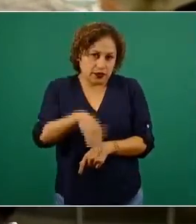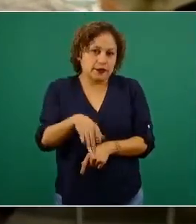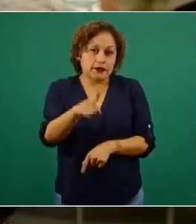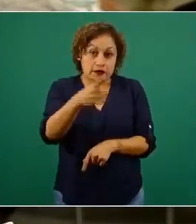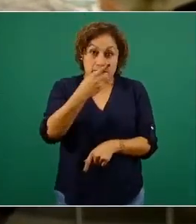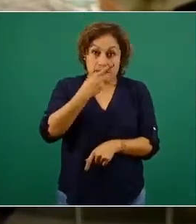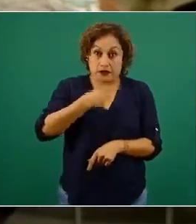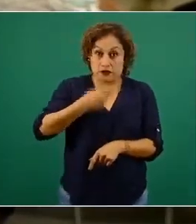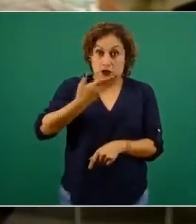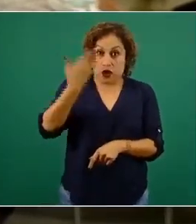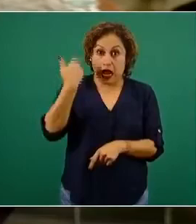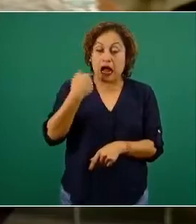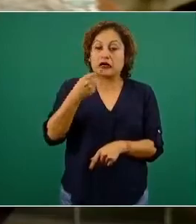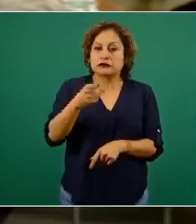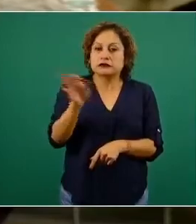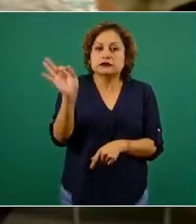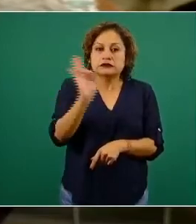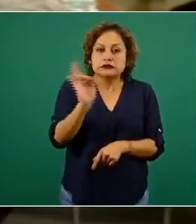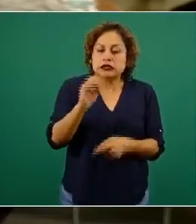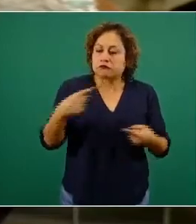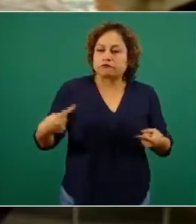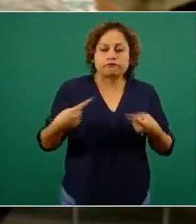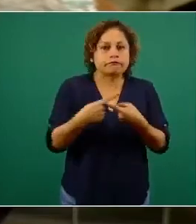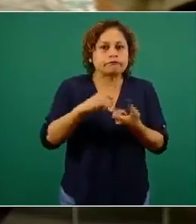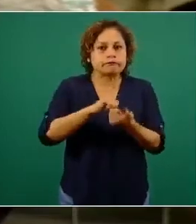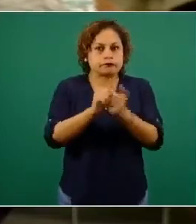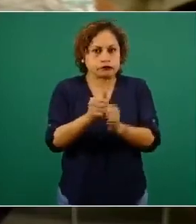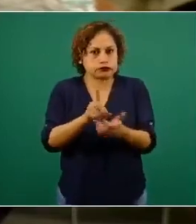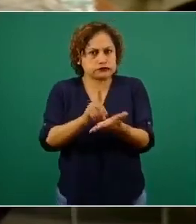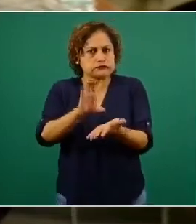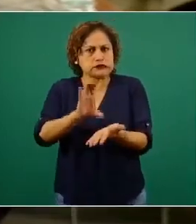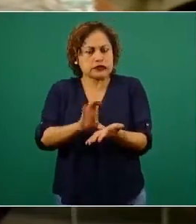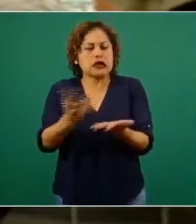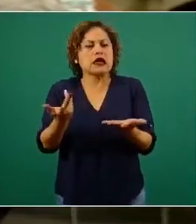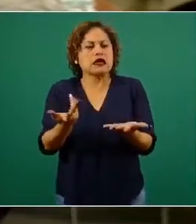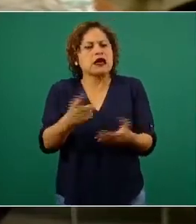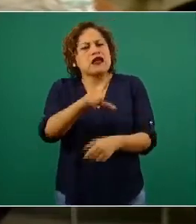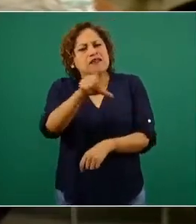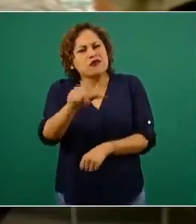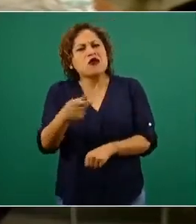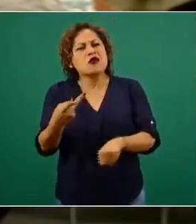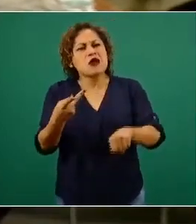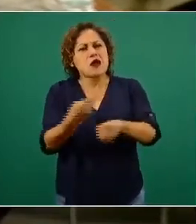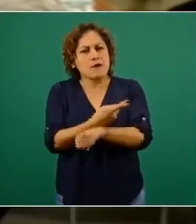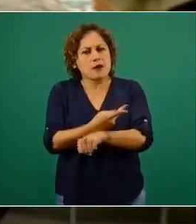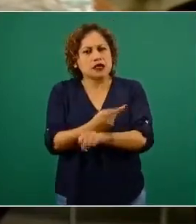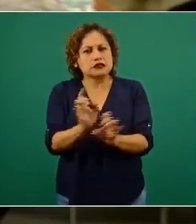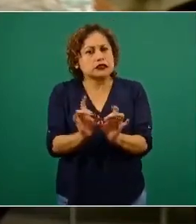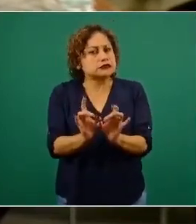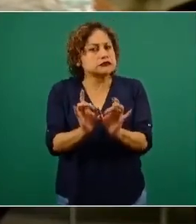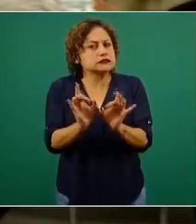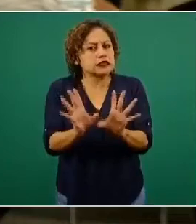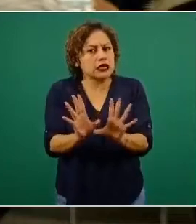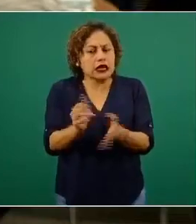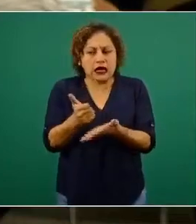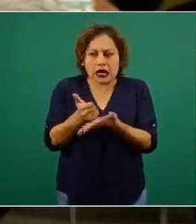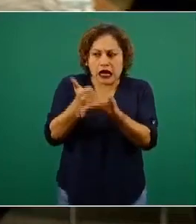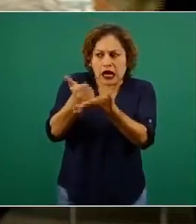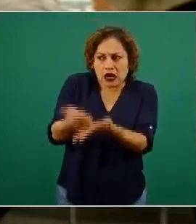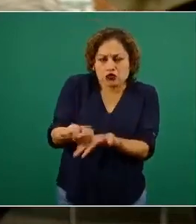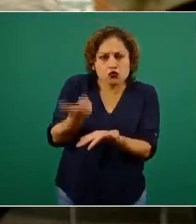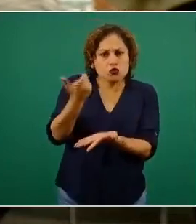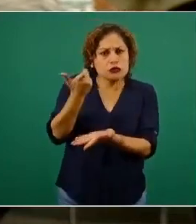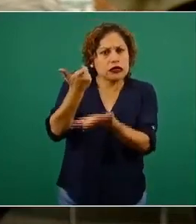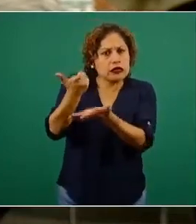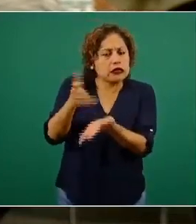responsable directamente de los gastos o de la situación que sucede en estas situaciones? Y ya nada más